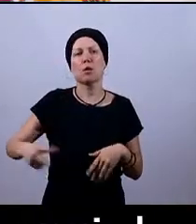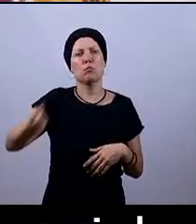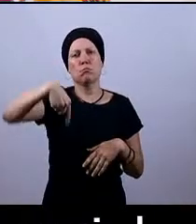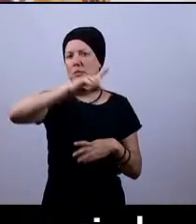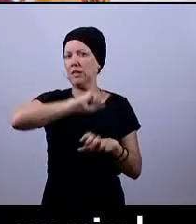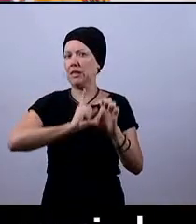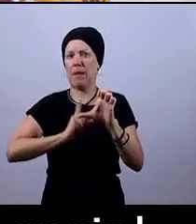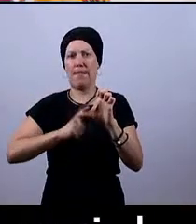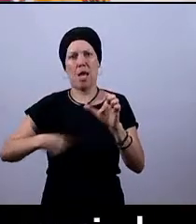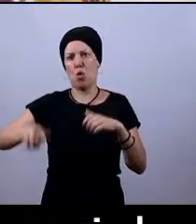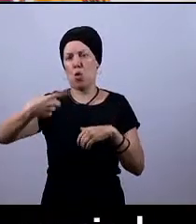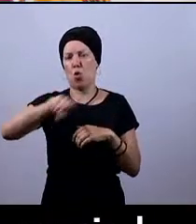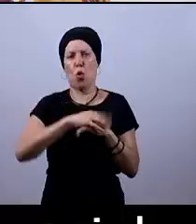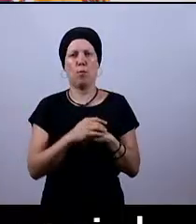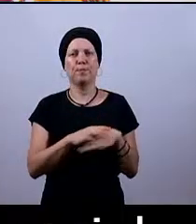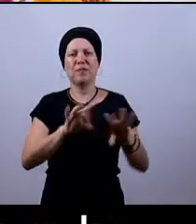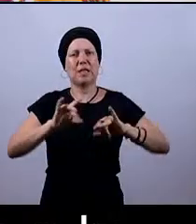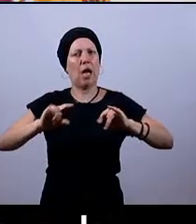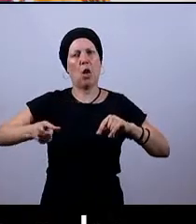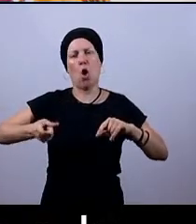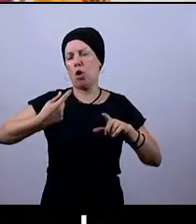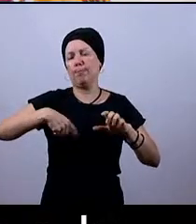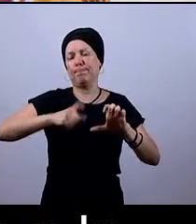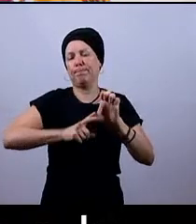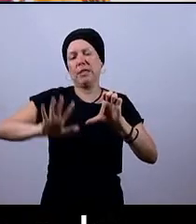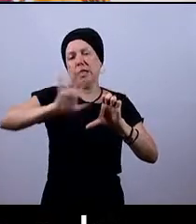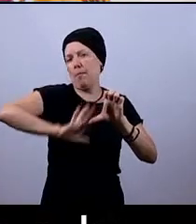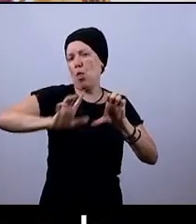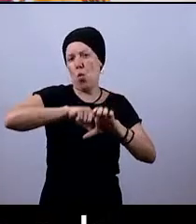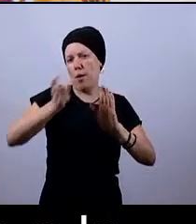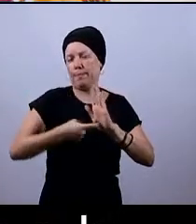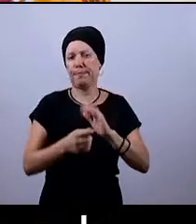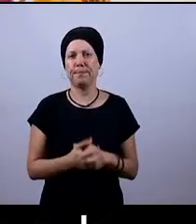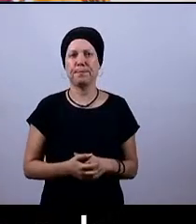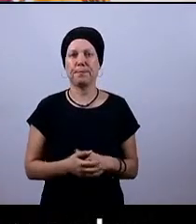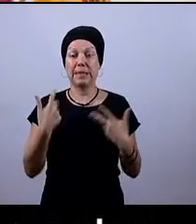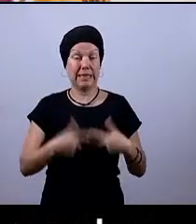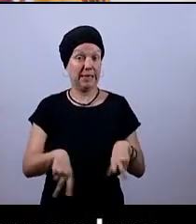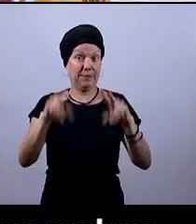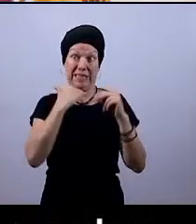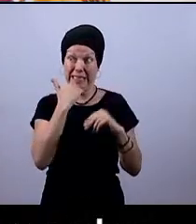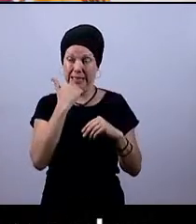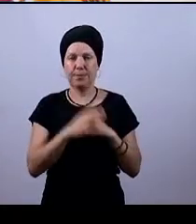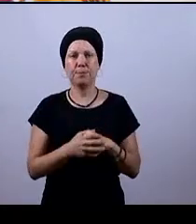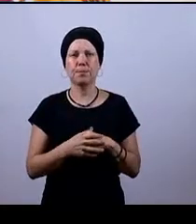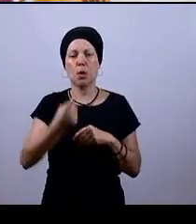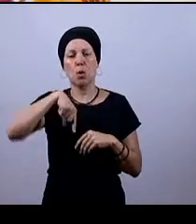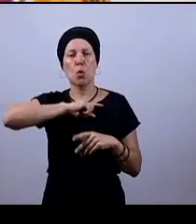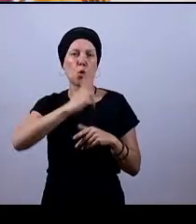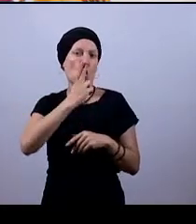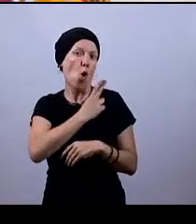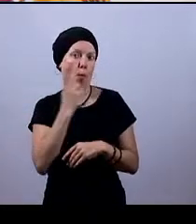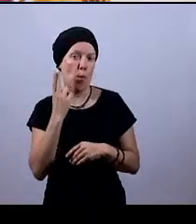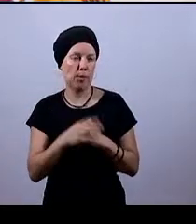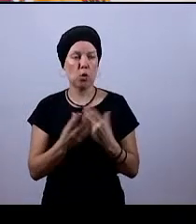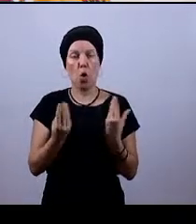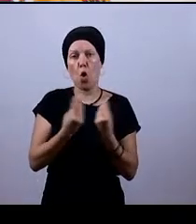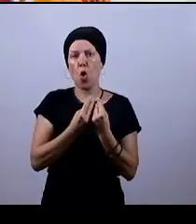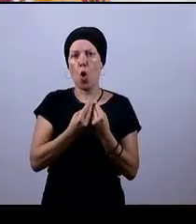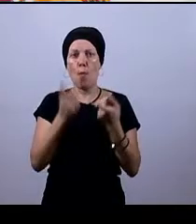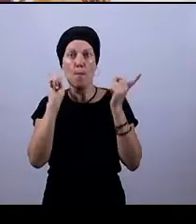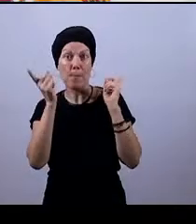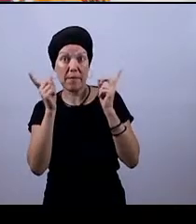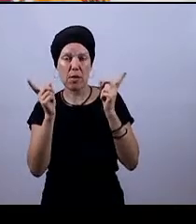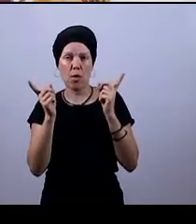extremeños y en todos los territorios de nuestra región. Para terminar, dentro de nuestro compromiso con la prevención